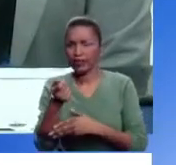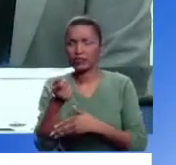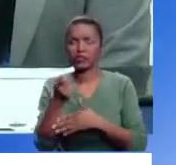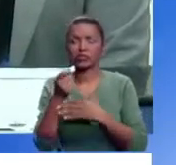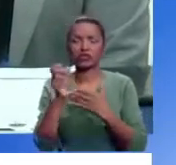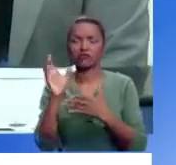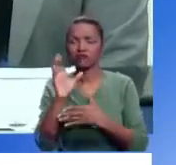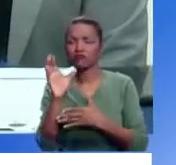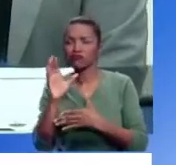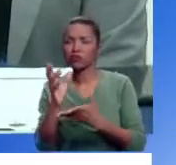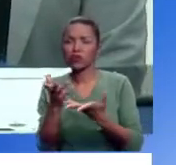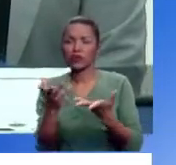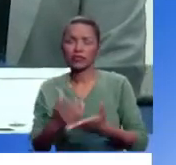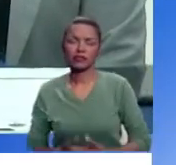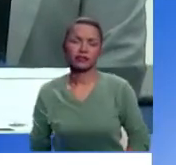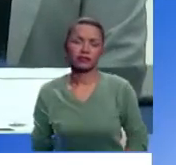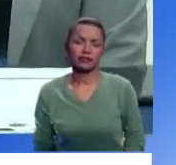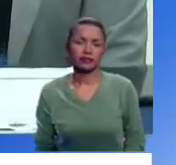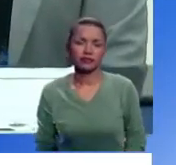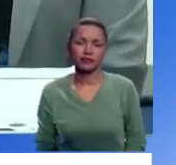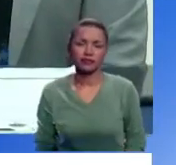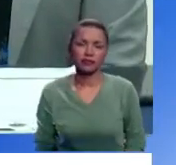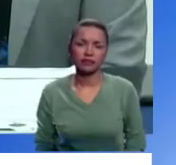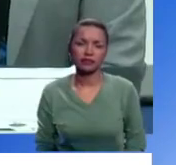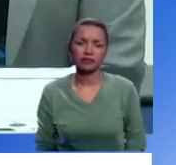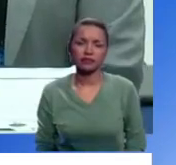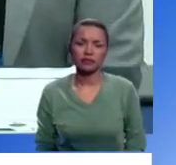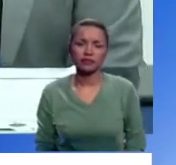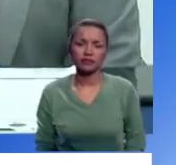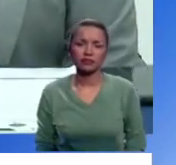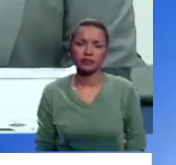antipandillas ha realizado el Ministerio Público en la provincia?